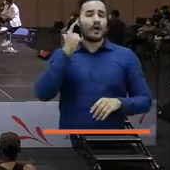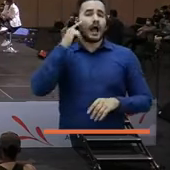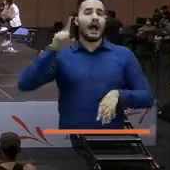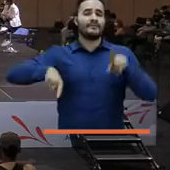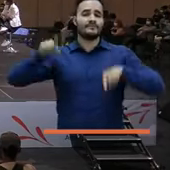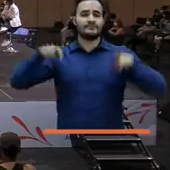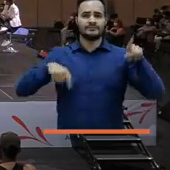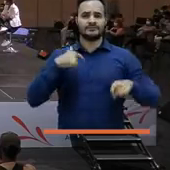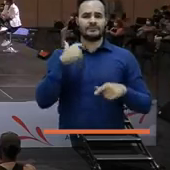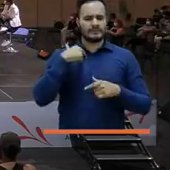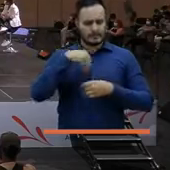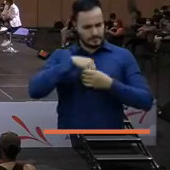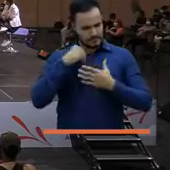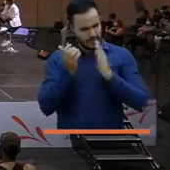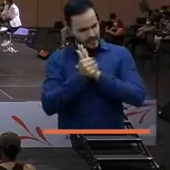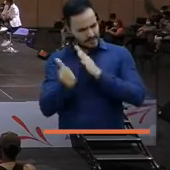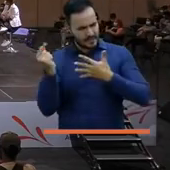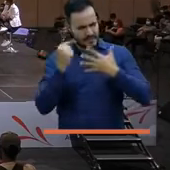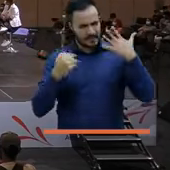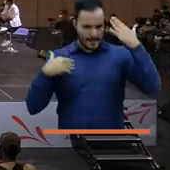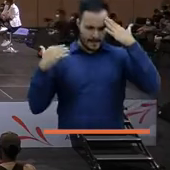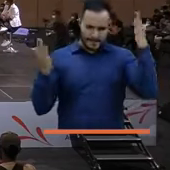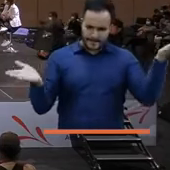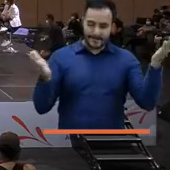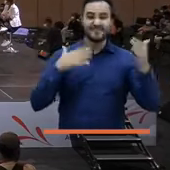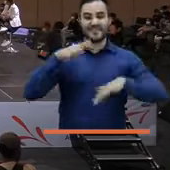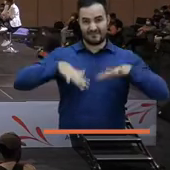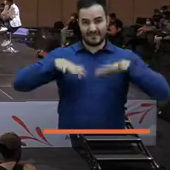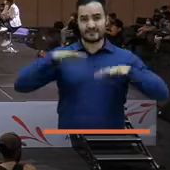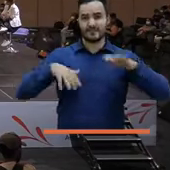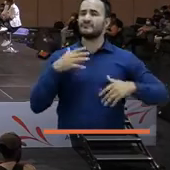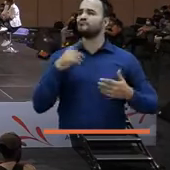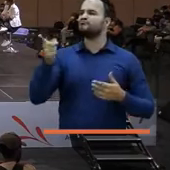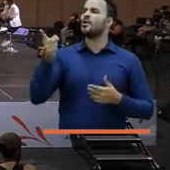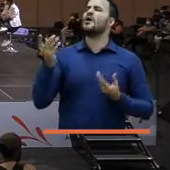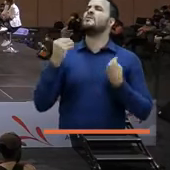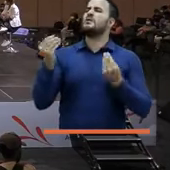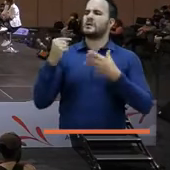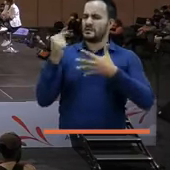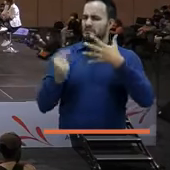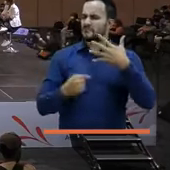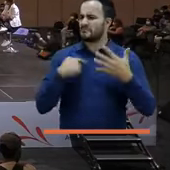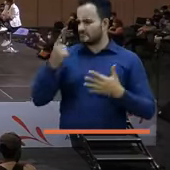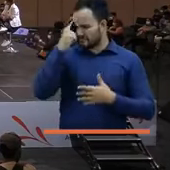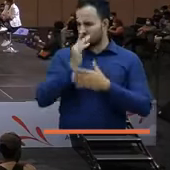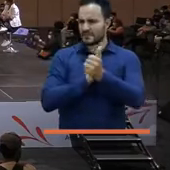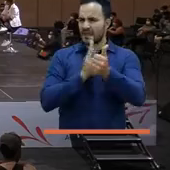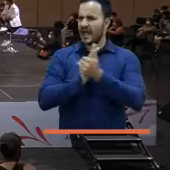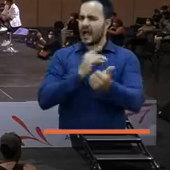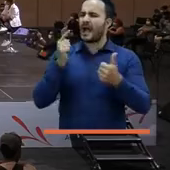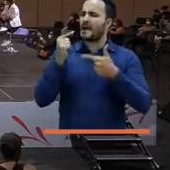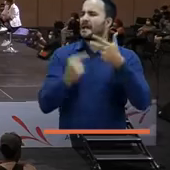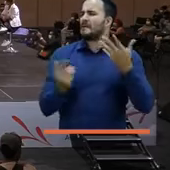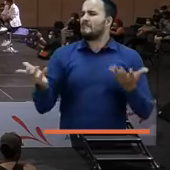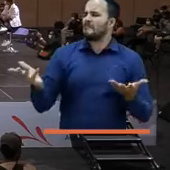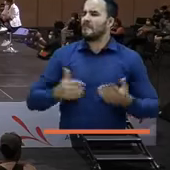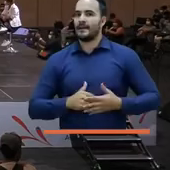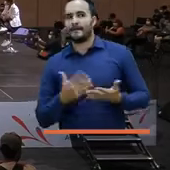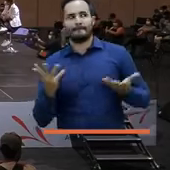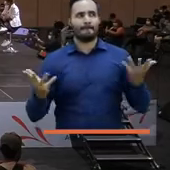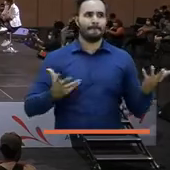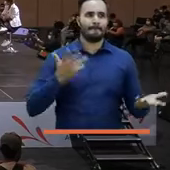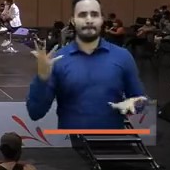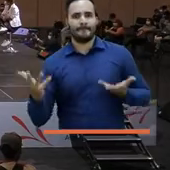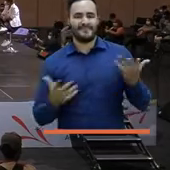siquiera nuestras habilidades ya cuántos de nosotros nos han preguntado tú para que eres bueno y no sabemos para que somos buenos entonces también existen unas pruebas de